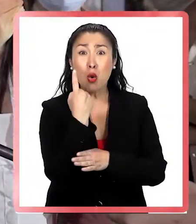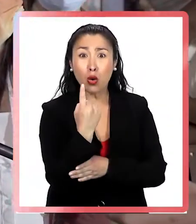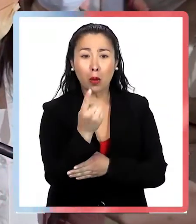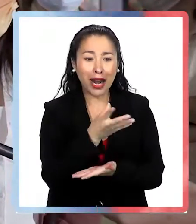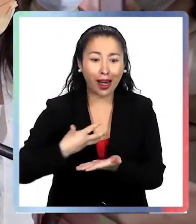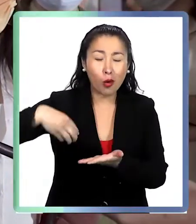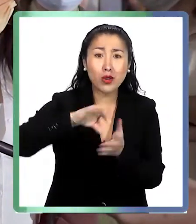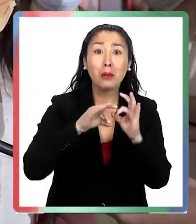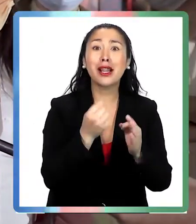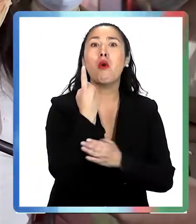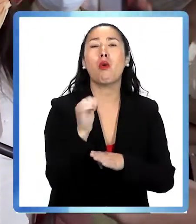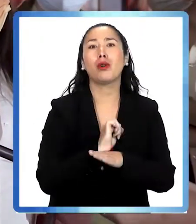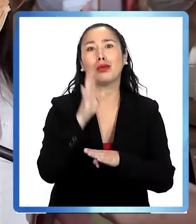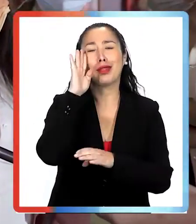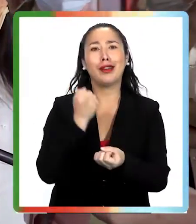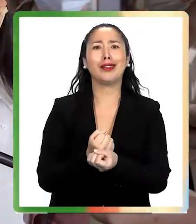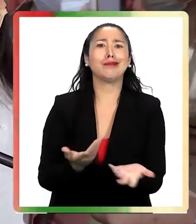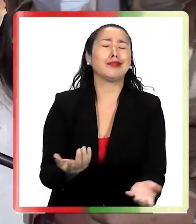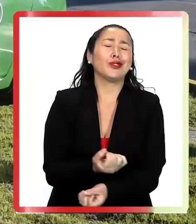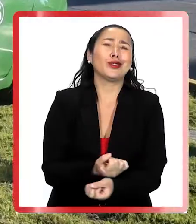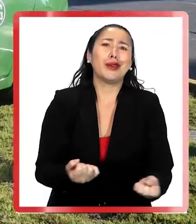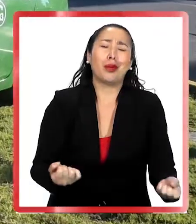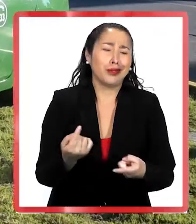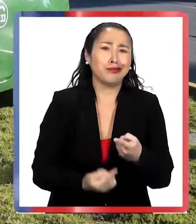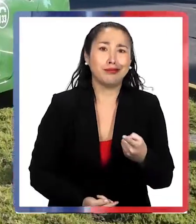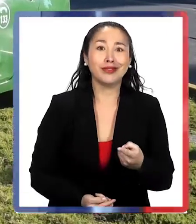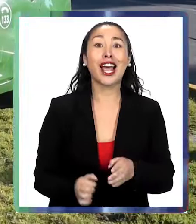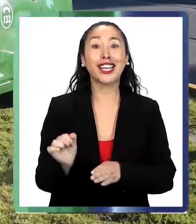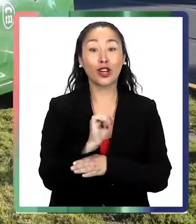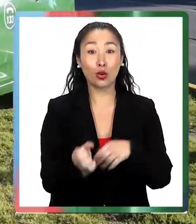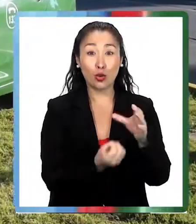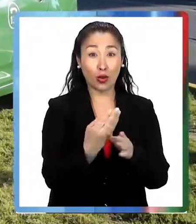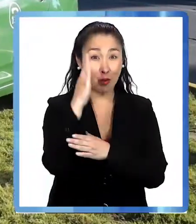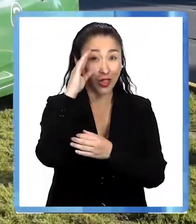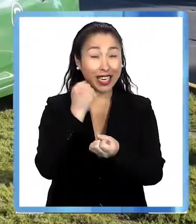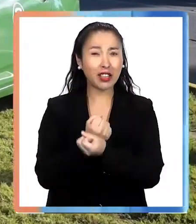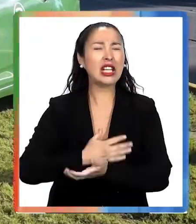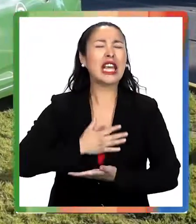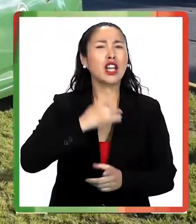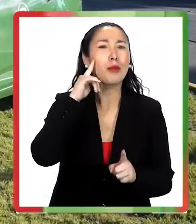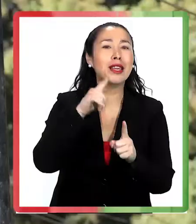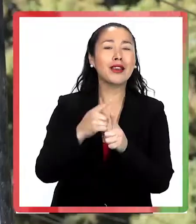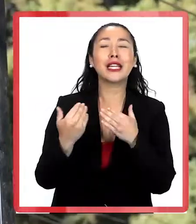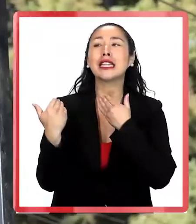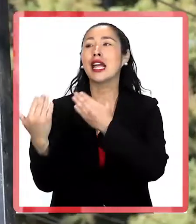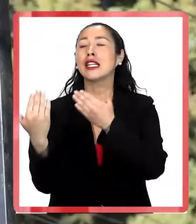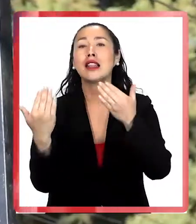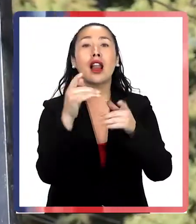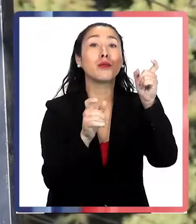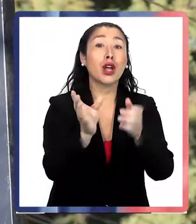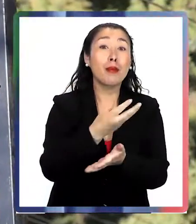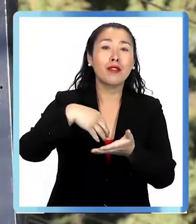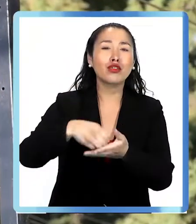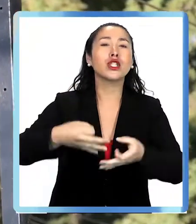para toda la comuna. Eso era impresentable. Mediante estos vehículos policiales se busca entregar mayor